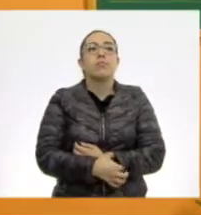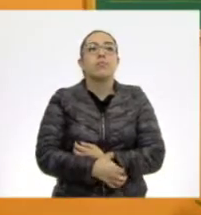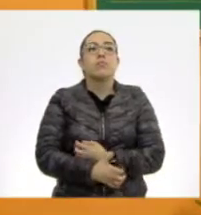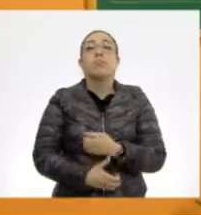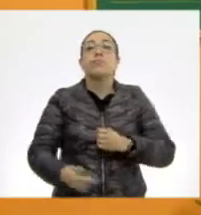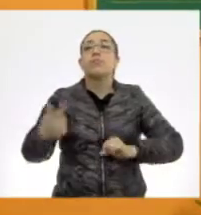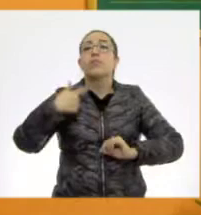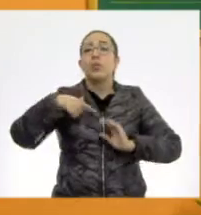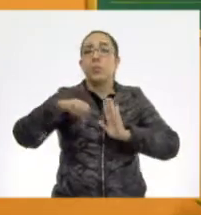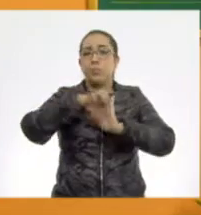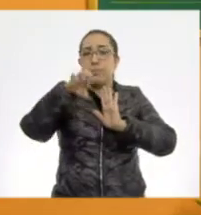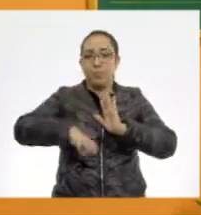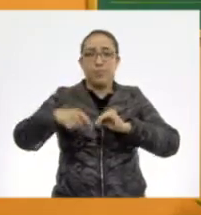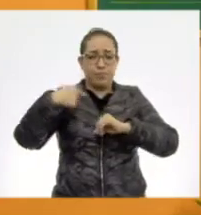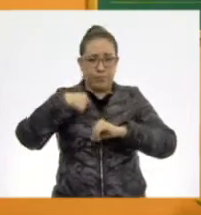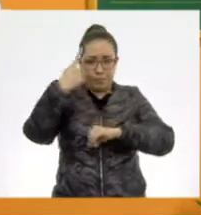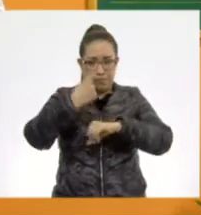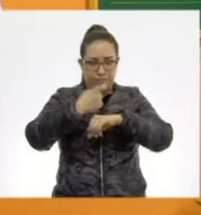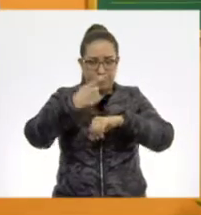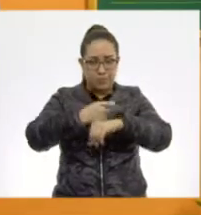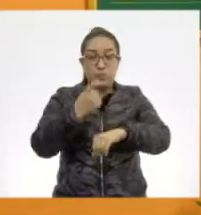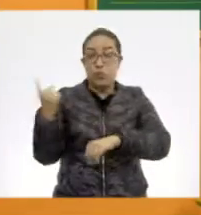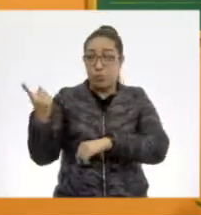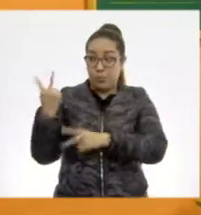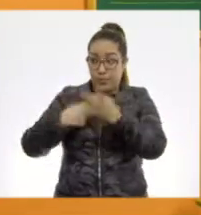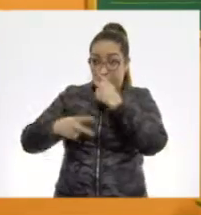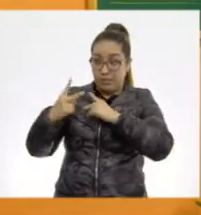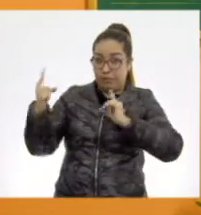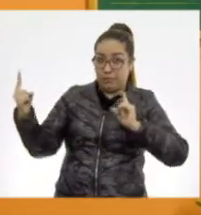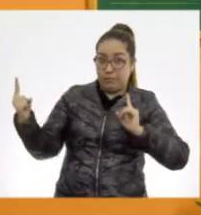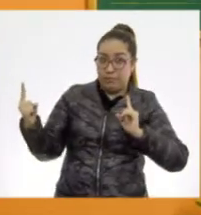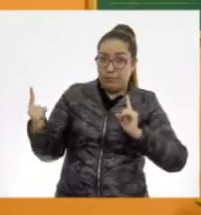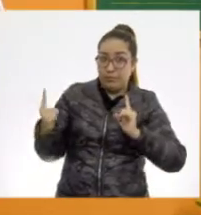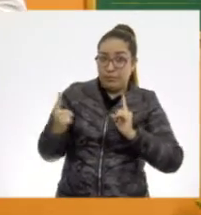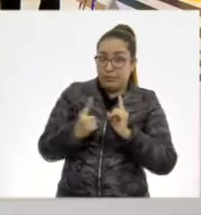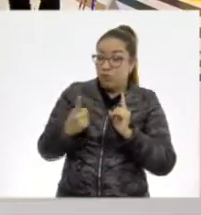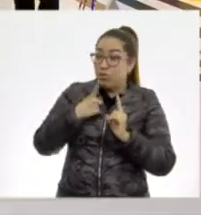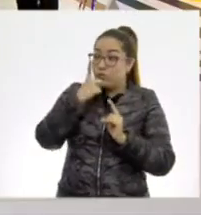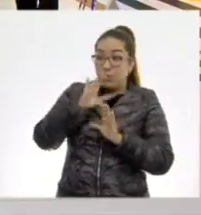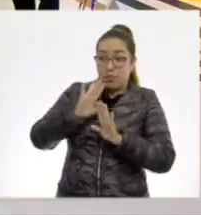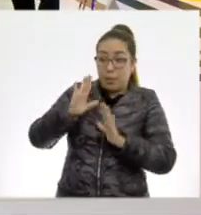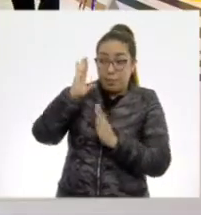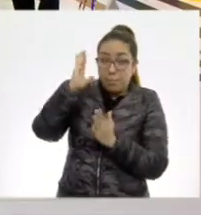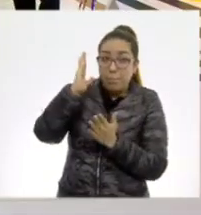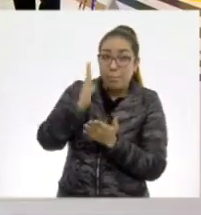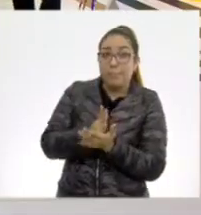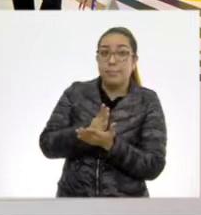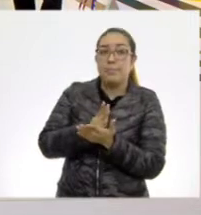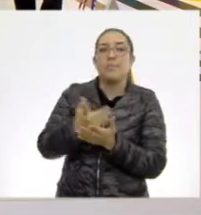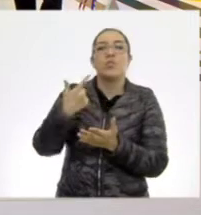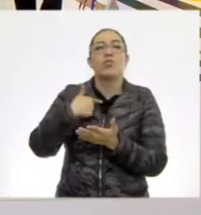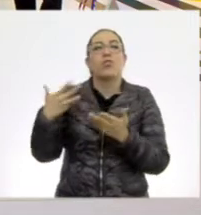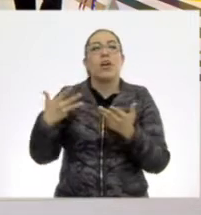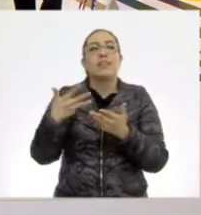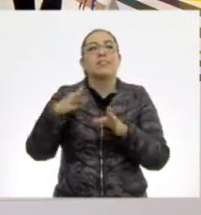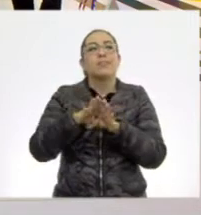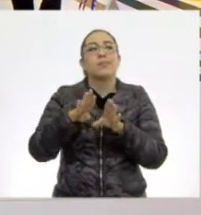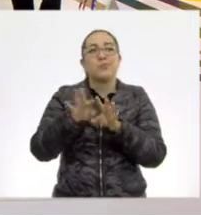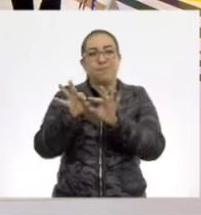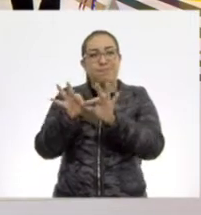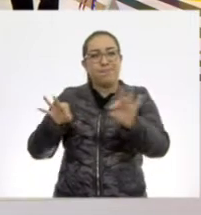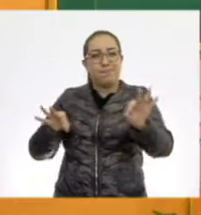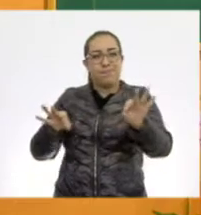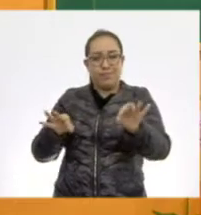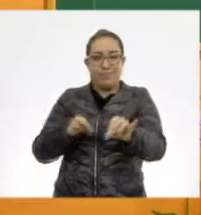voy a empezar a decir, tú vas a empezar a avanzar hacia mí. Ajá. Y hasta donde yo te diga, hasta ahí llegaste, yo voy a colocar una marca. Muy bien.